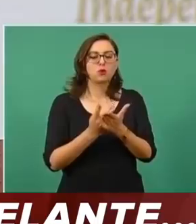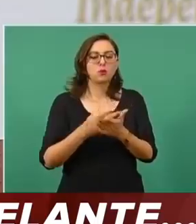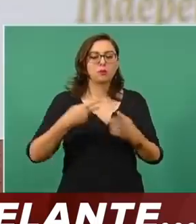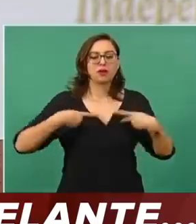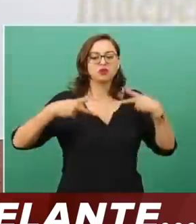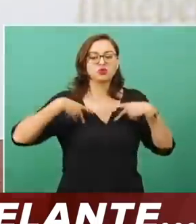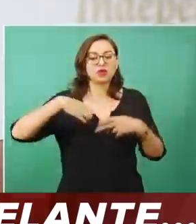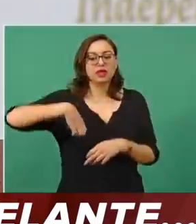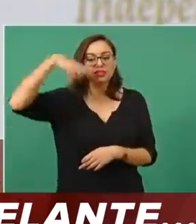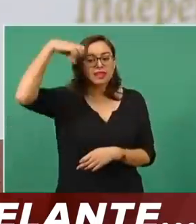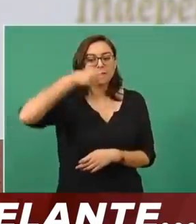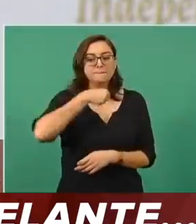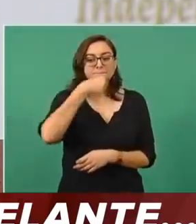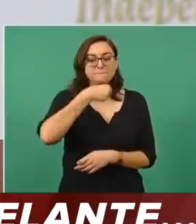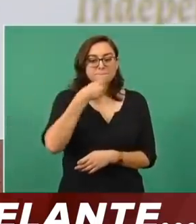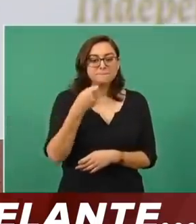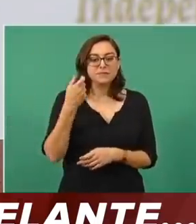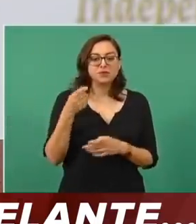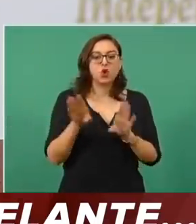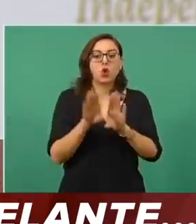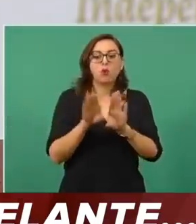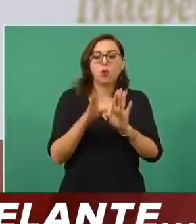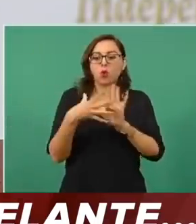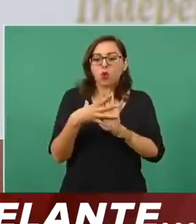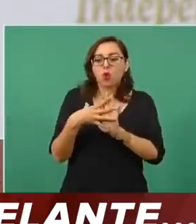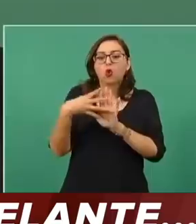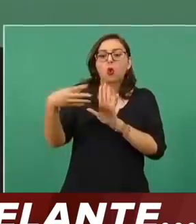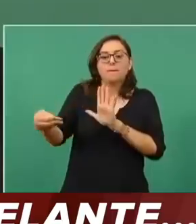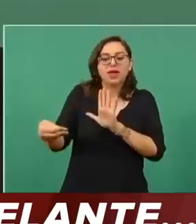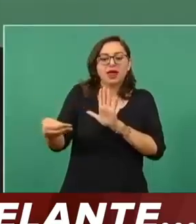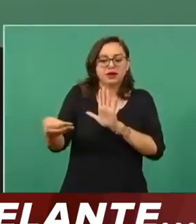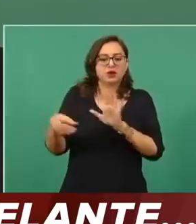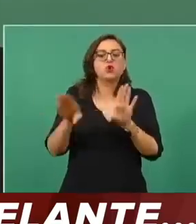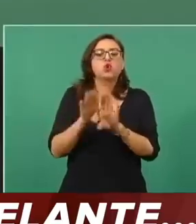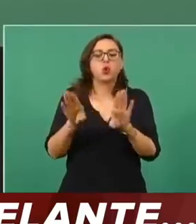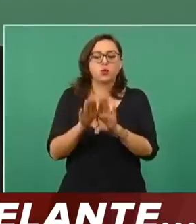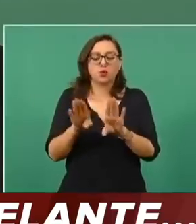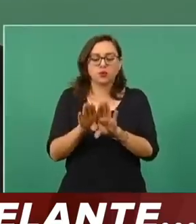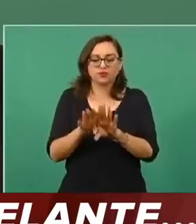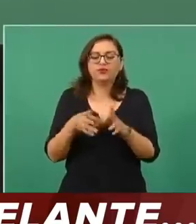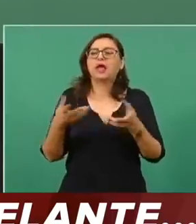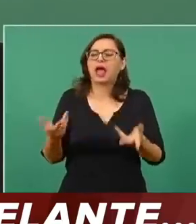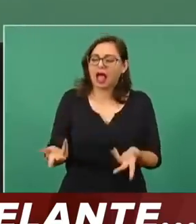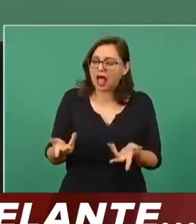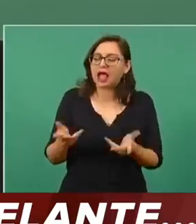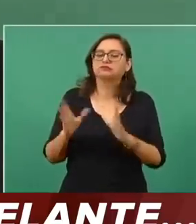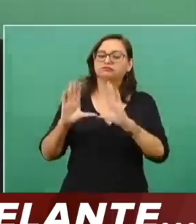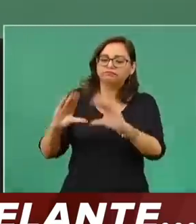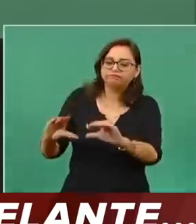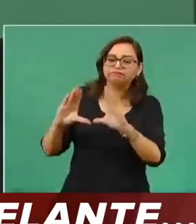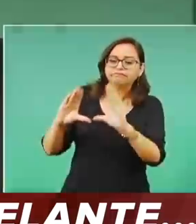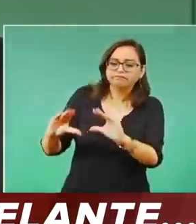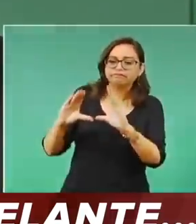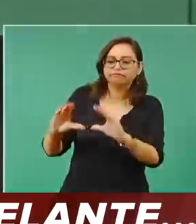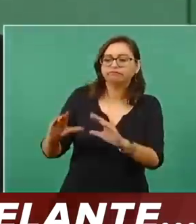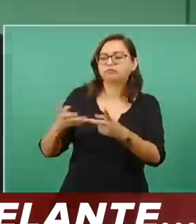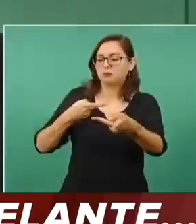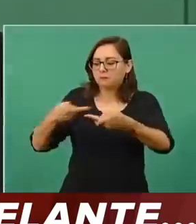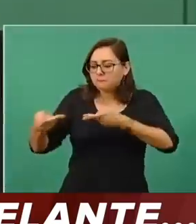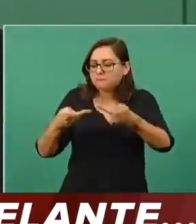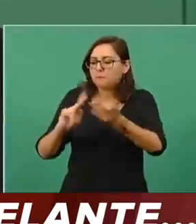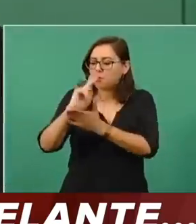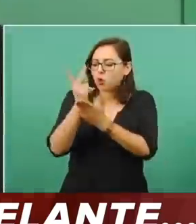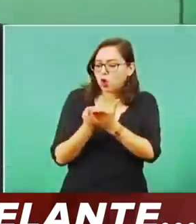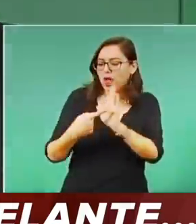a adultos mayores, de cómo implementarlo en el Perú, para que haya una pensión a todos los adultos mayores, sobre